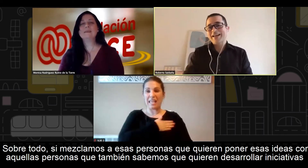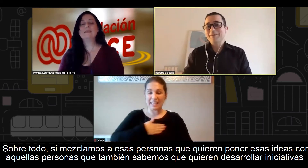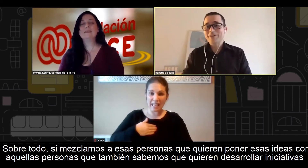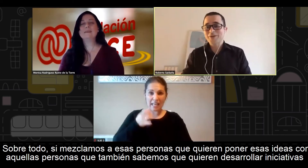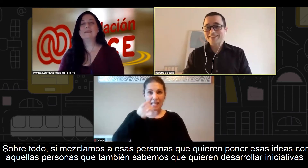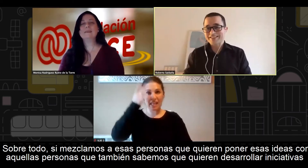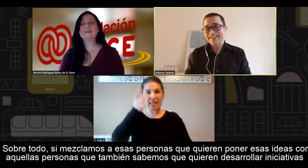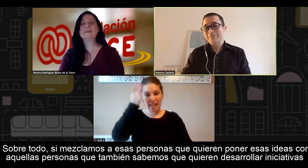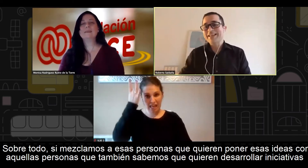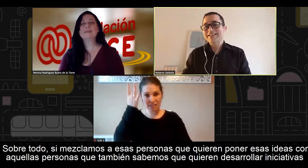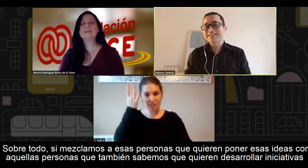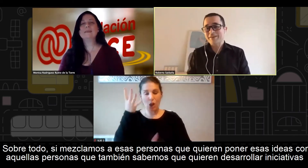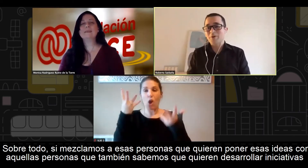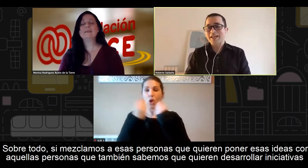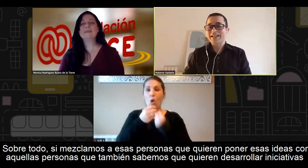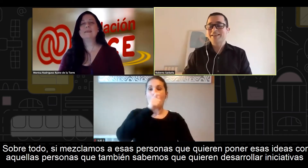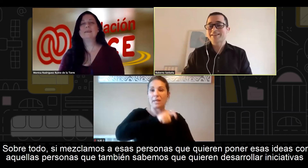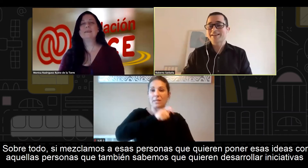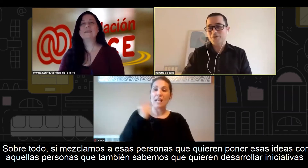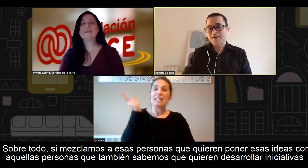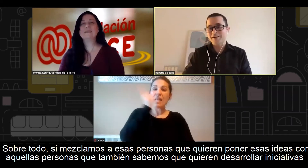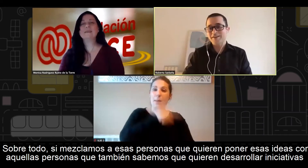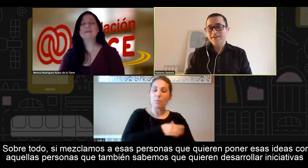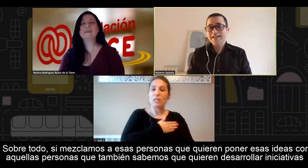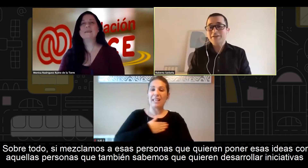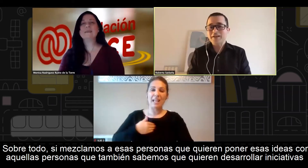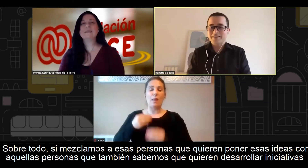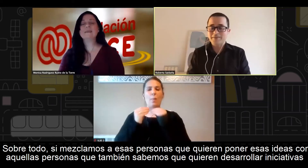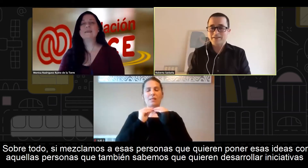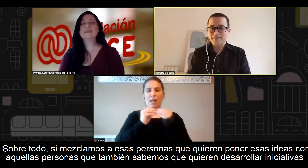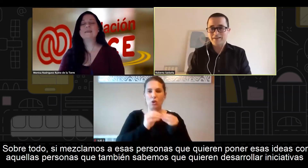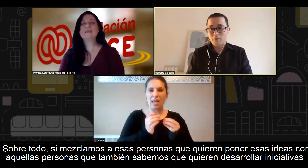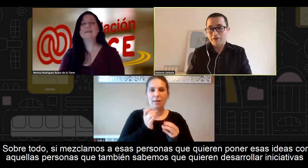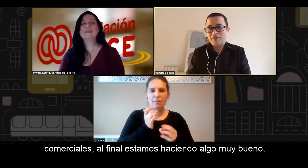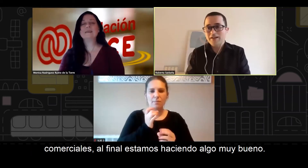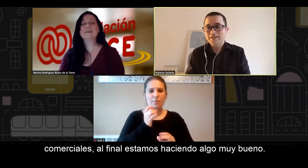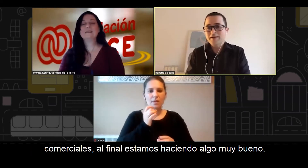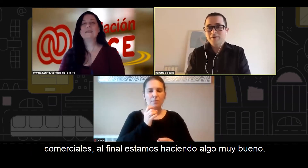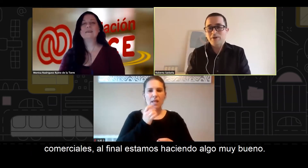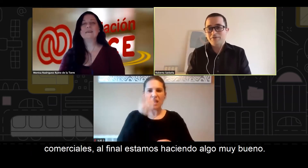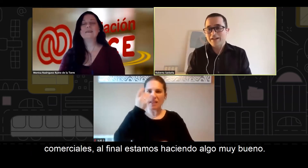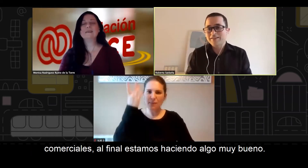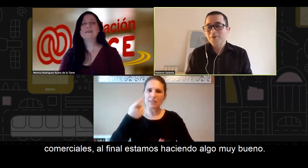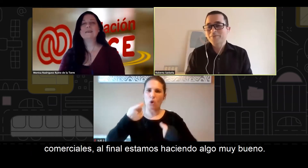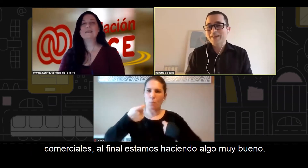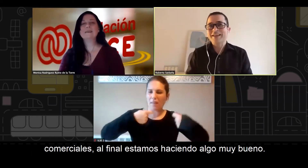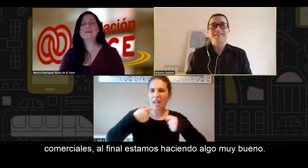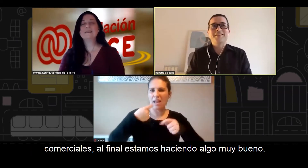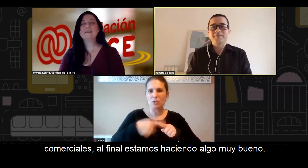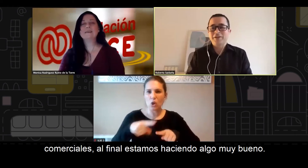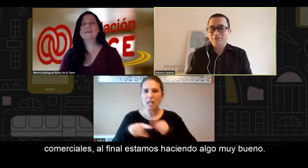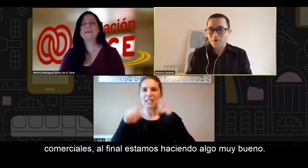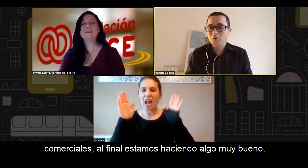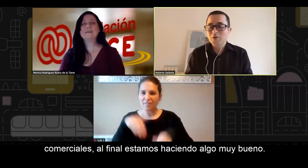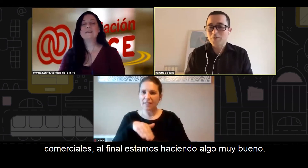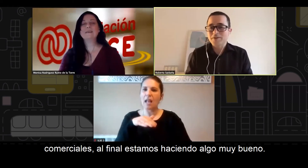aquellas personas que también sabemos que quieren desarrollar iniciativas comerciales, pues al final estamos